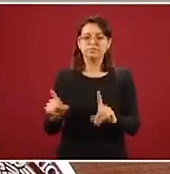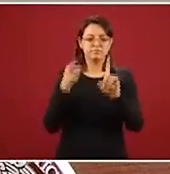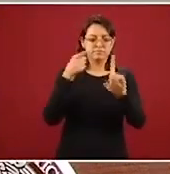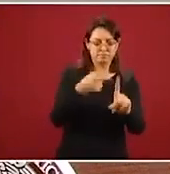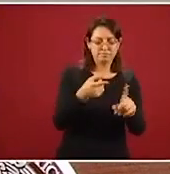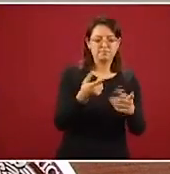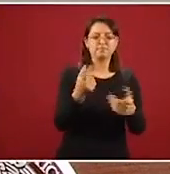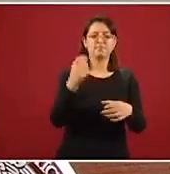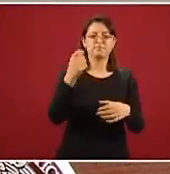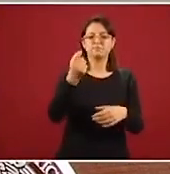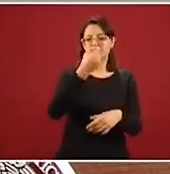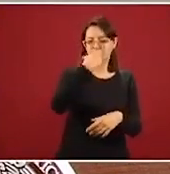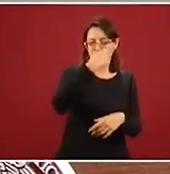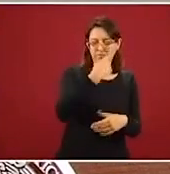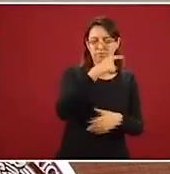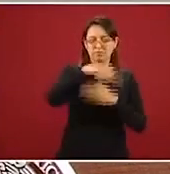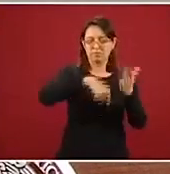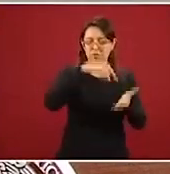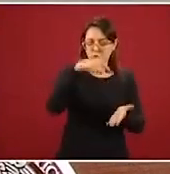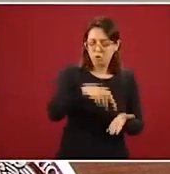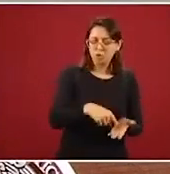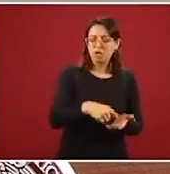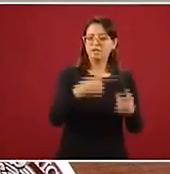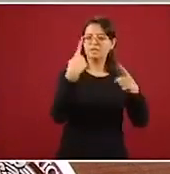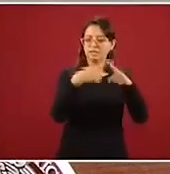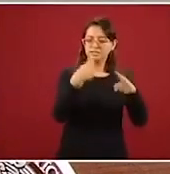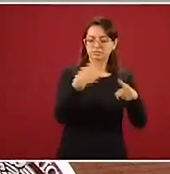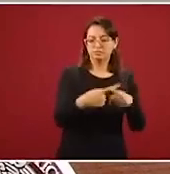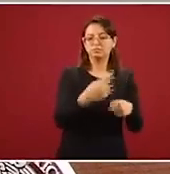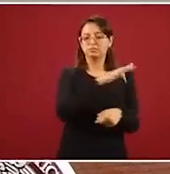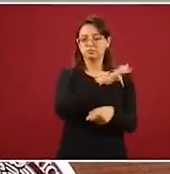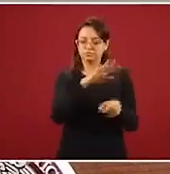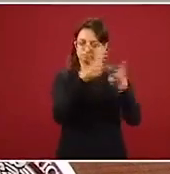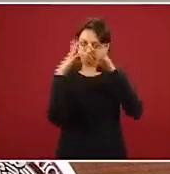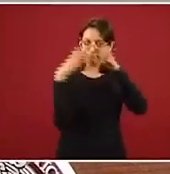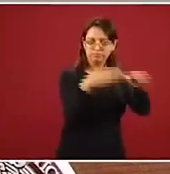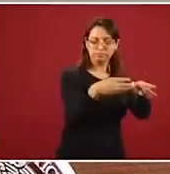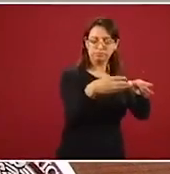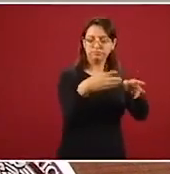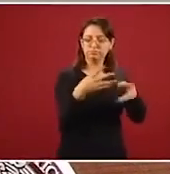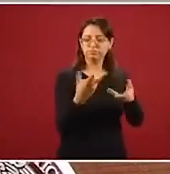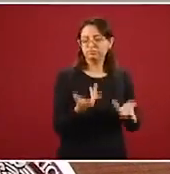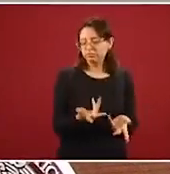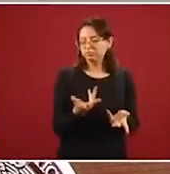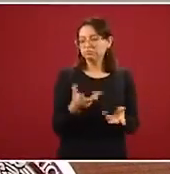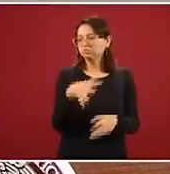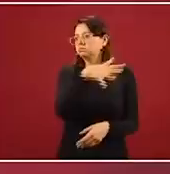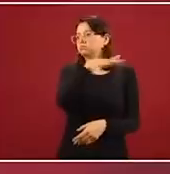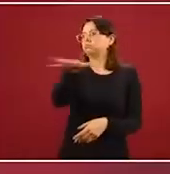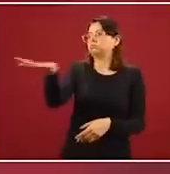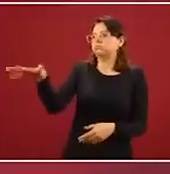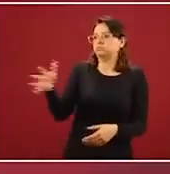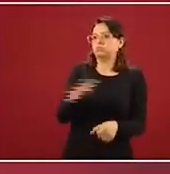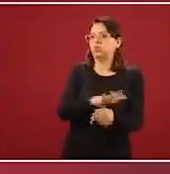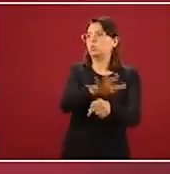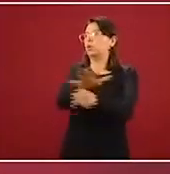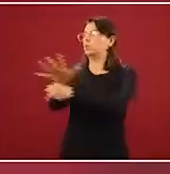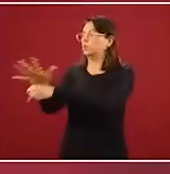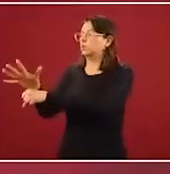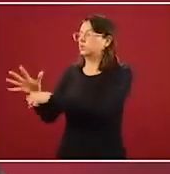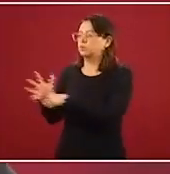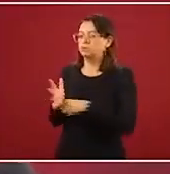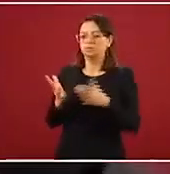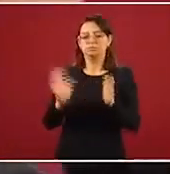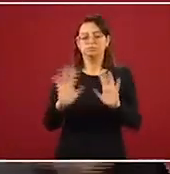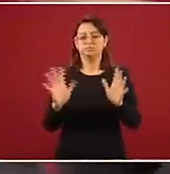un lugar en particular, porque eso nos permite centrar nuestra atención y entonces ir superando esta idea de